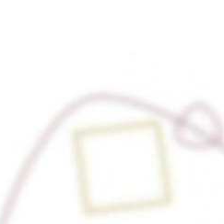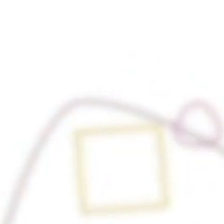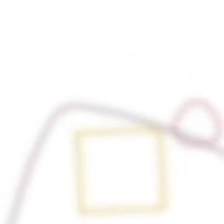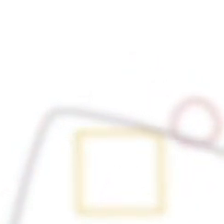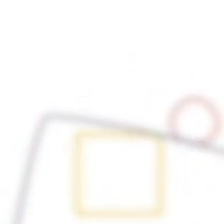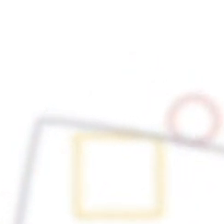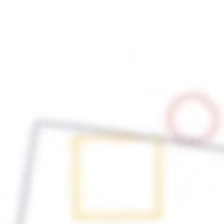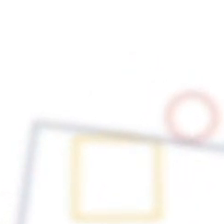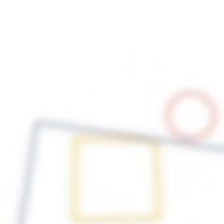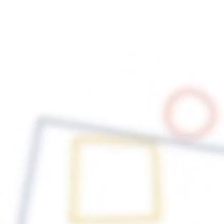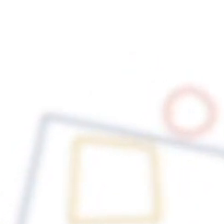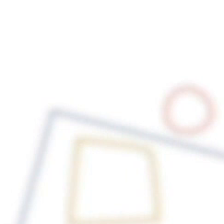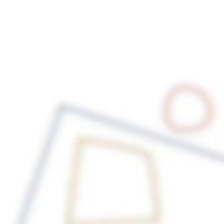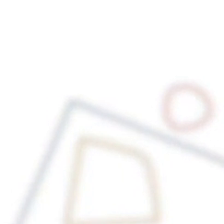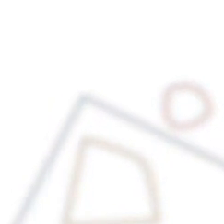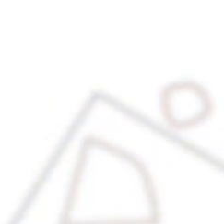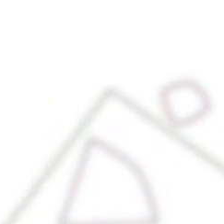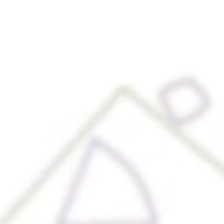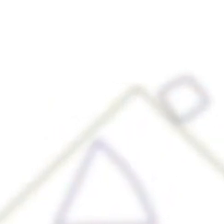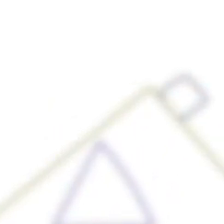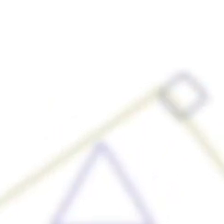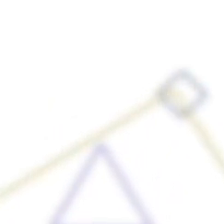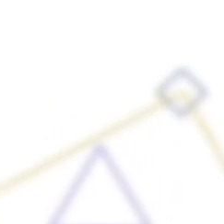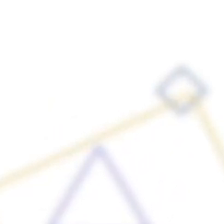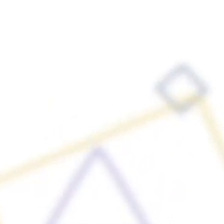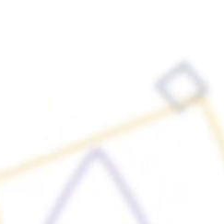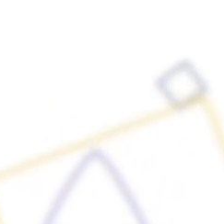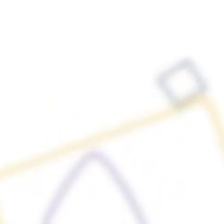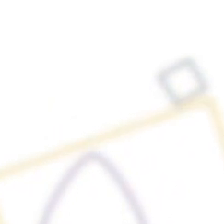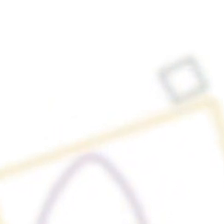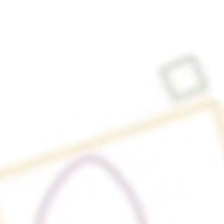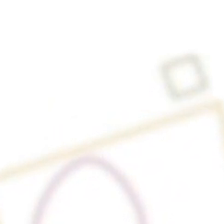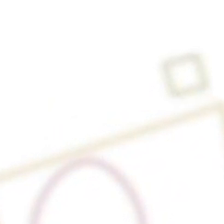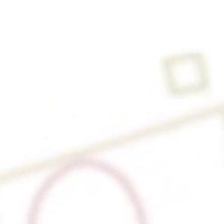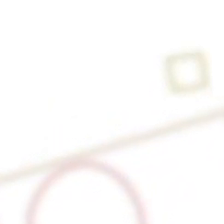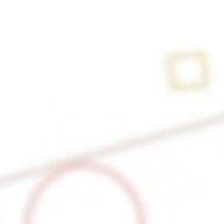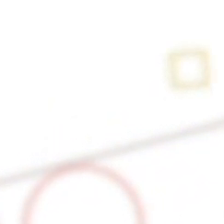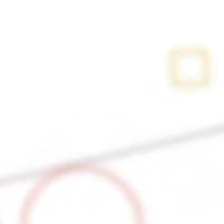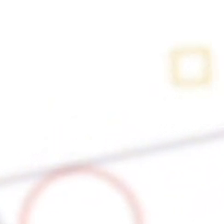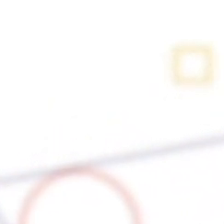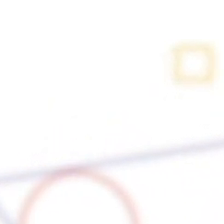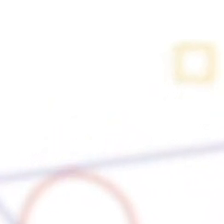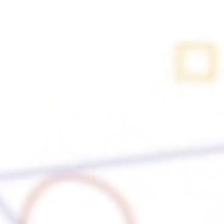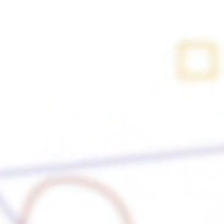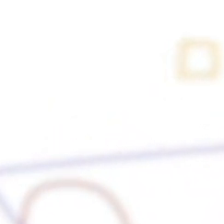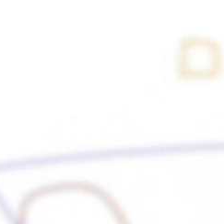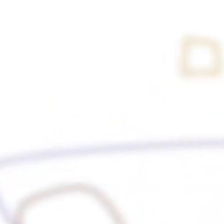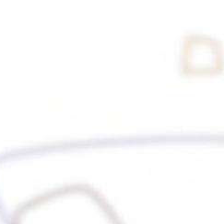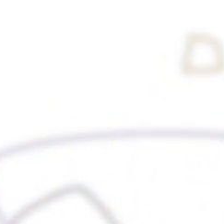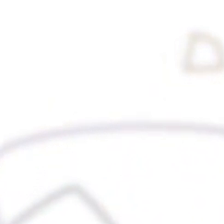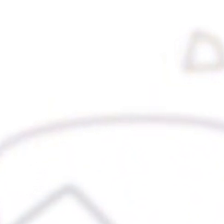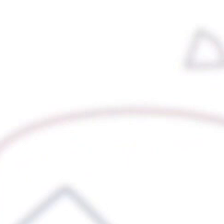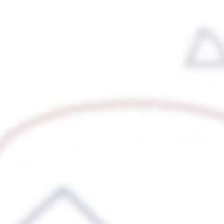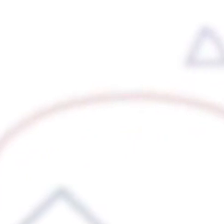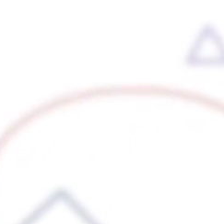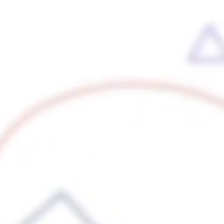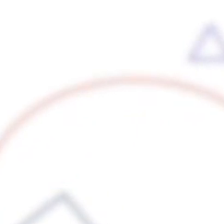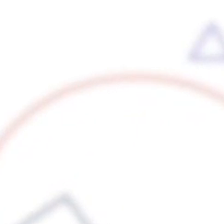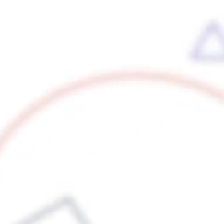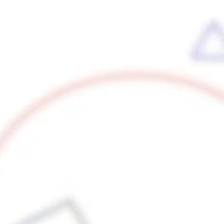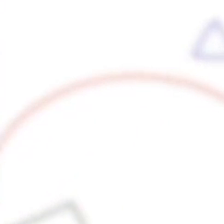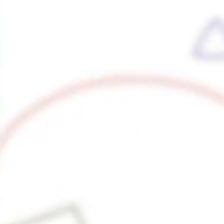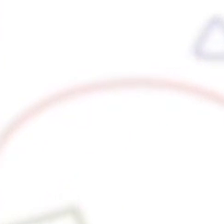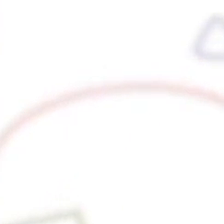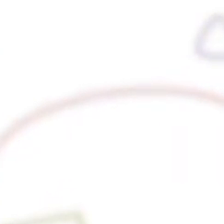usuarios. Así es. ¿A qué viene esto? Pues verás, Yanira, de este dato descubrimos una expresión que simplifica todo